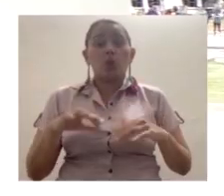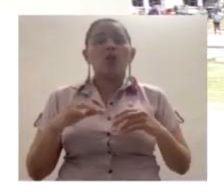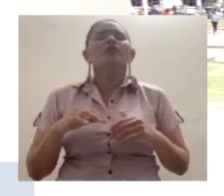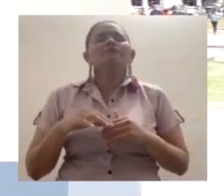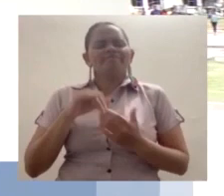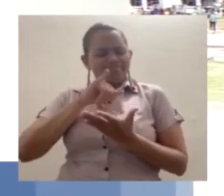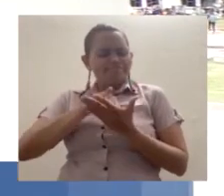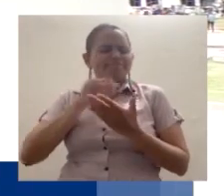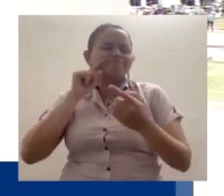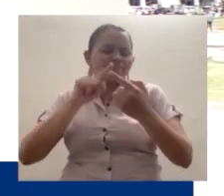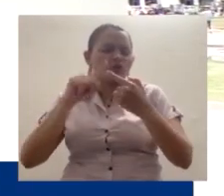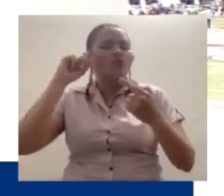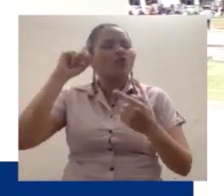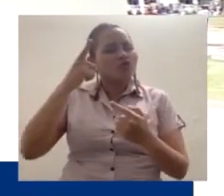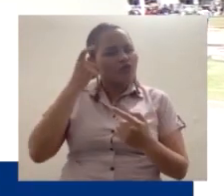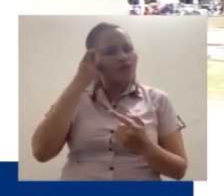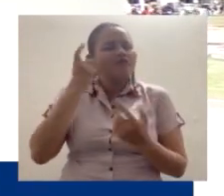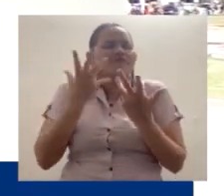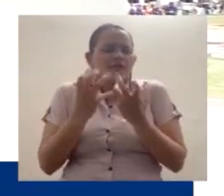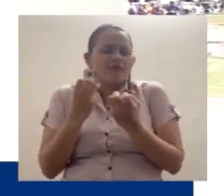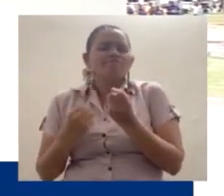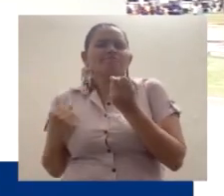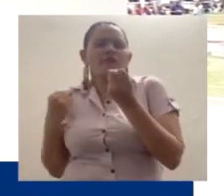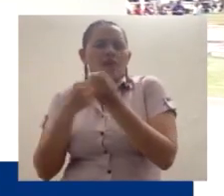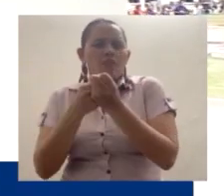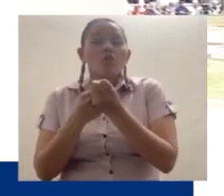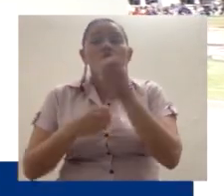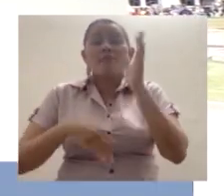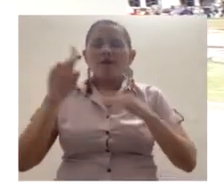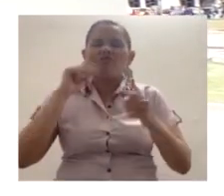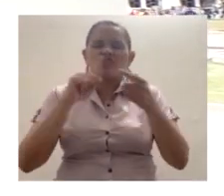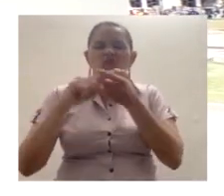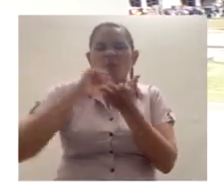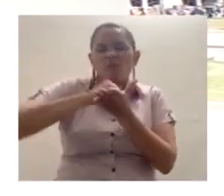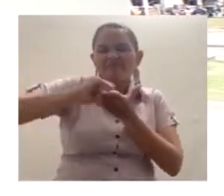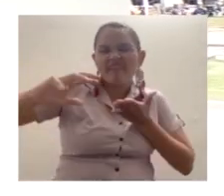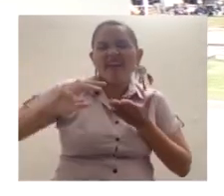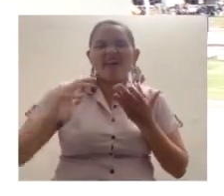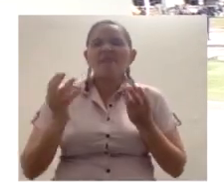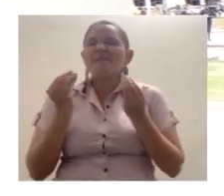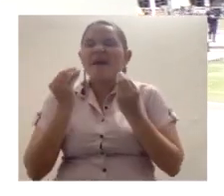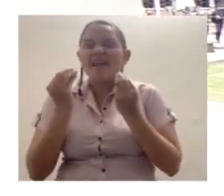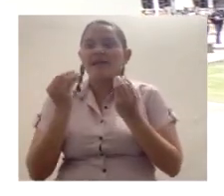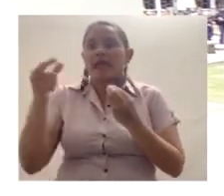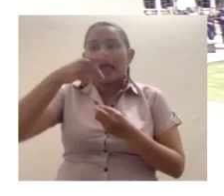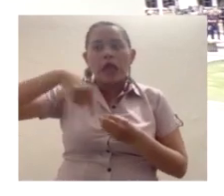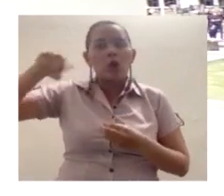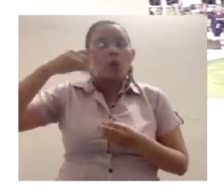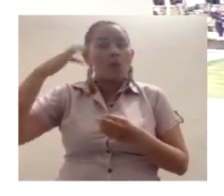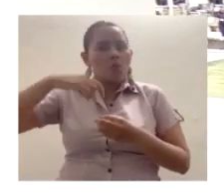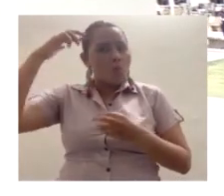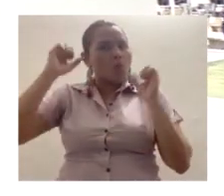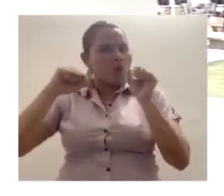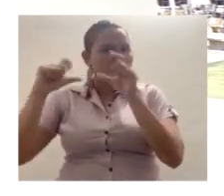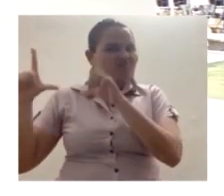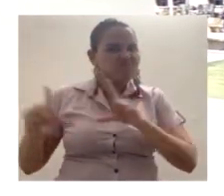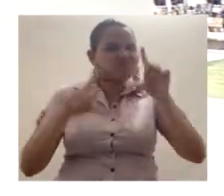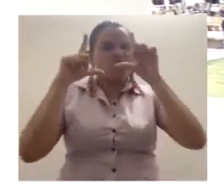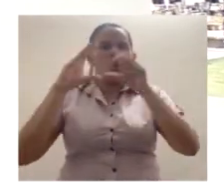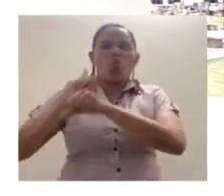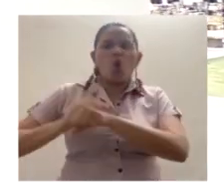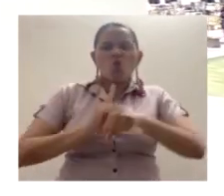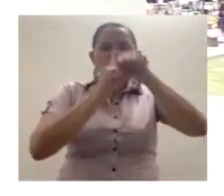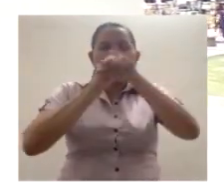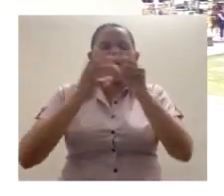gobierno pues estamos estimulando eso, que haya más becas para que los profesores puedan hacer sus doctorados en Colombia o en el exterior,